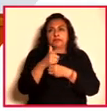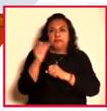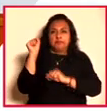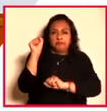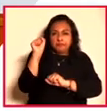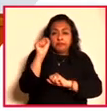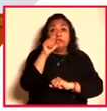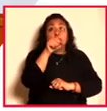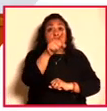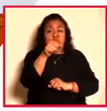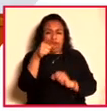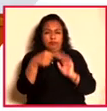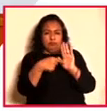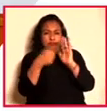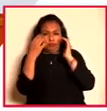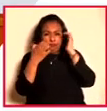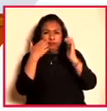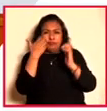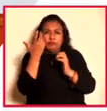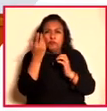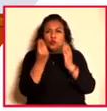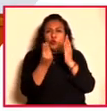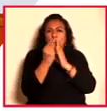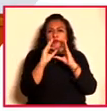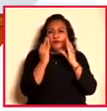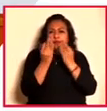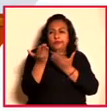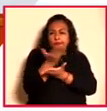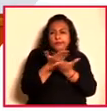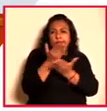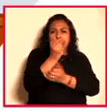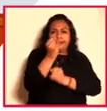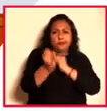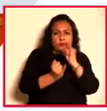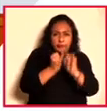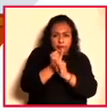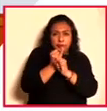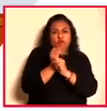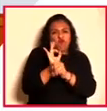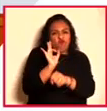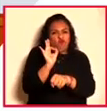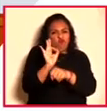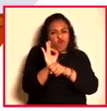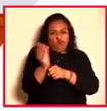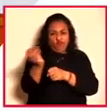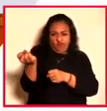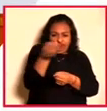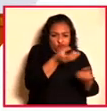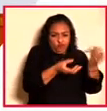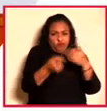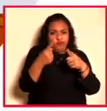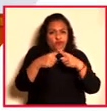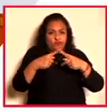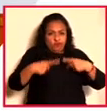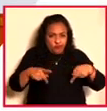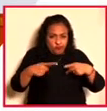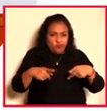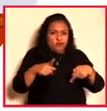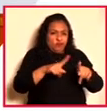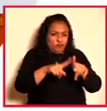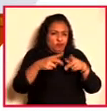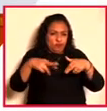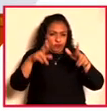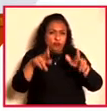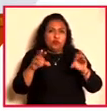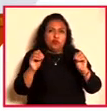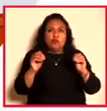el propósito de explorar nuevas formas de colaboración internacional, de fortalecer el intercambio entre agentes y potenciar la difusión de